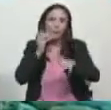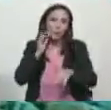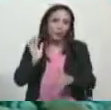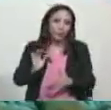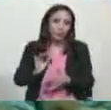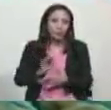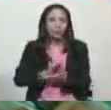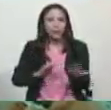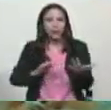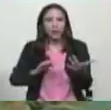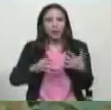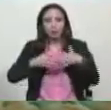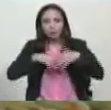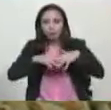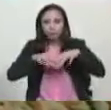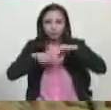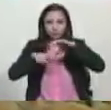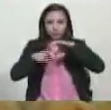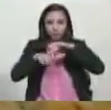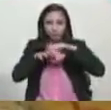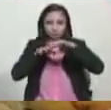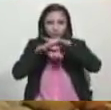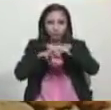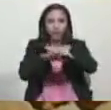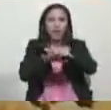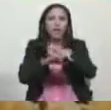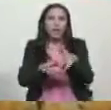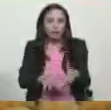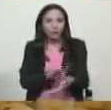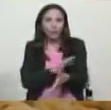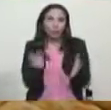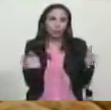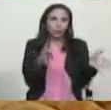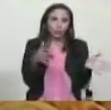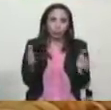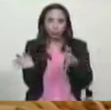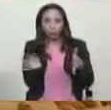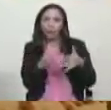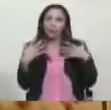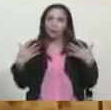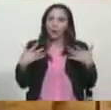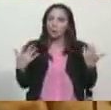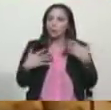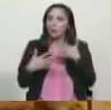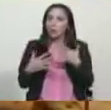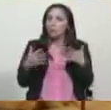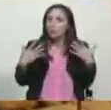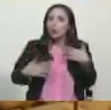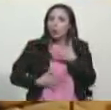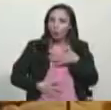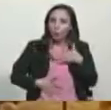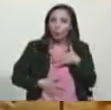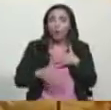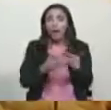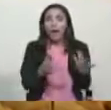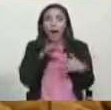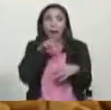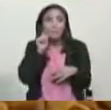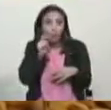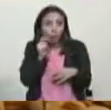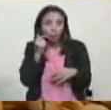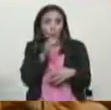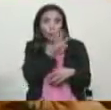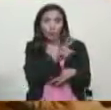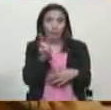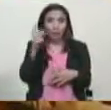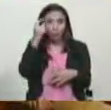los paneles húmedos y el ambiente se hace más fresco. Entonces este animal, durante esos 42 días, se le da